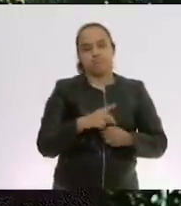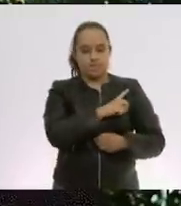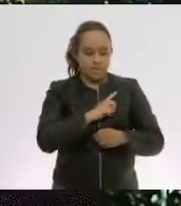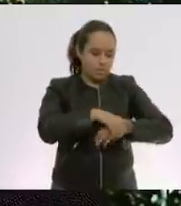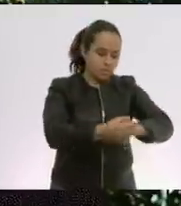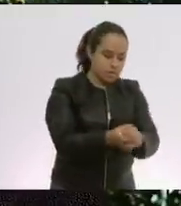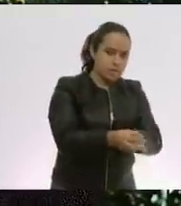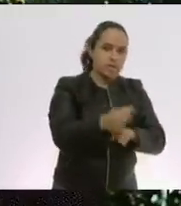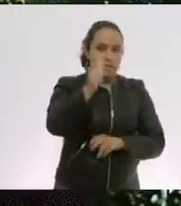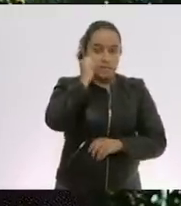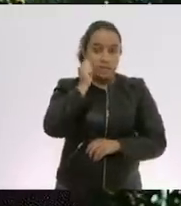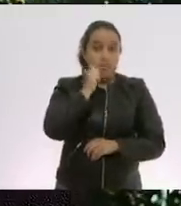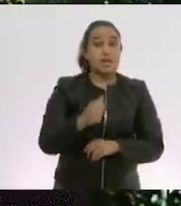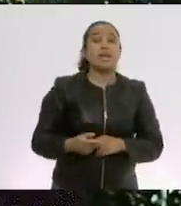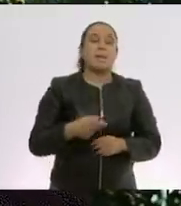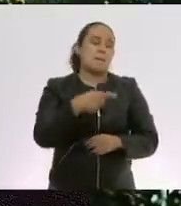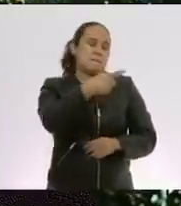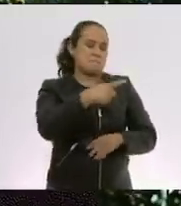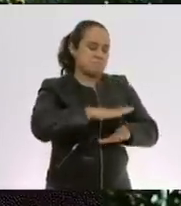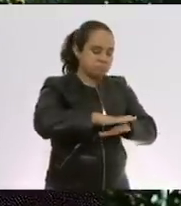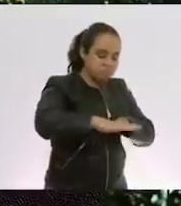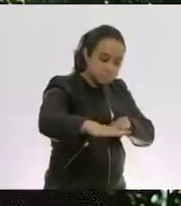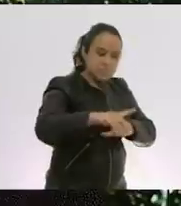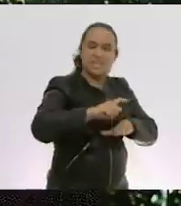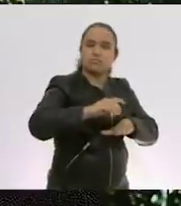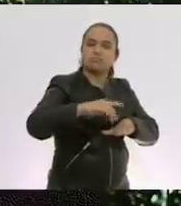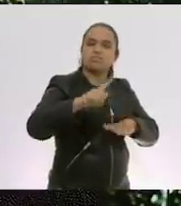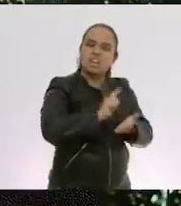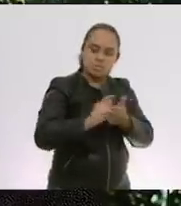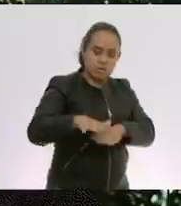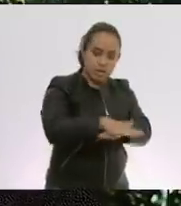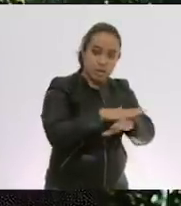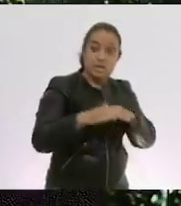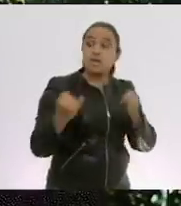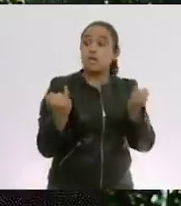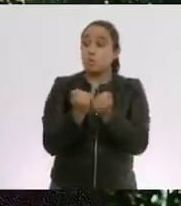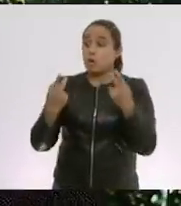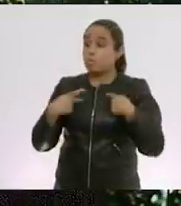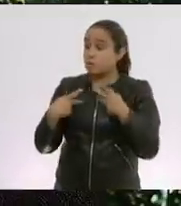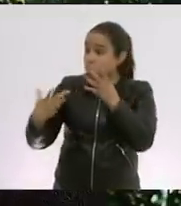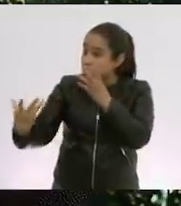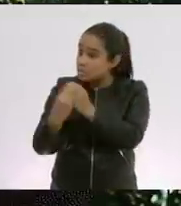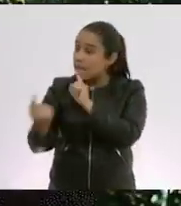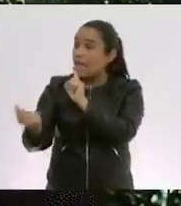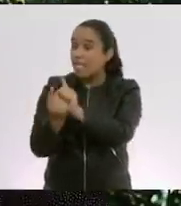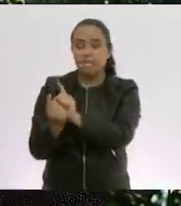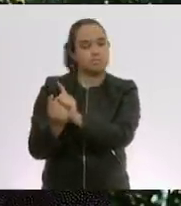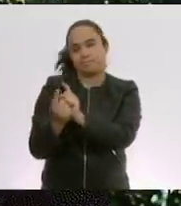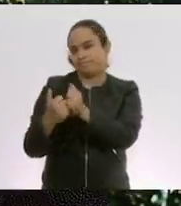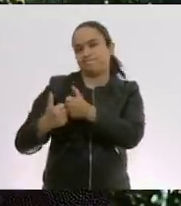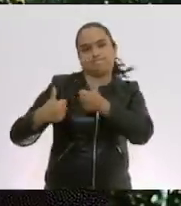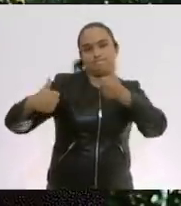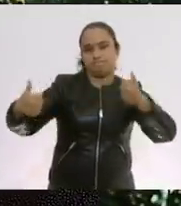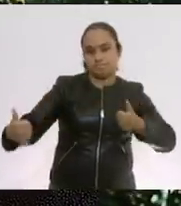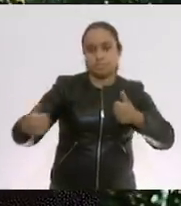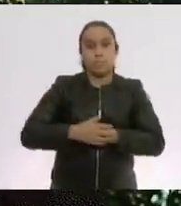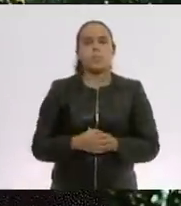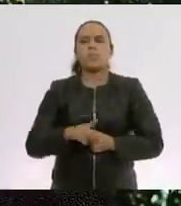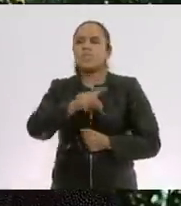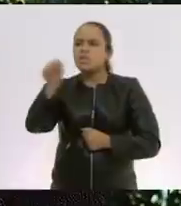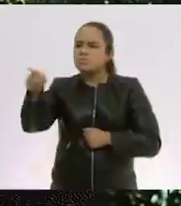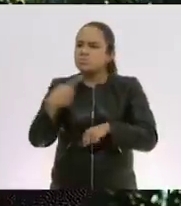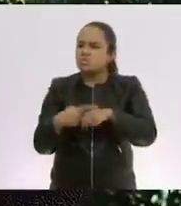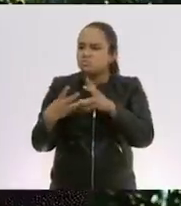superficies comunes, mantener su sana distancia con el paciente y evitar tocarse la cara. La enfermedad debe desaparecer en unos pocos